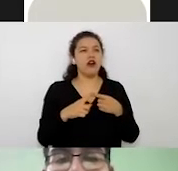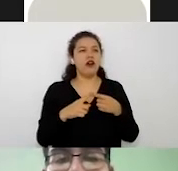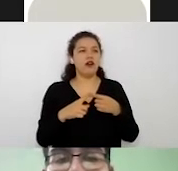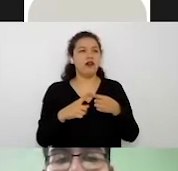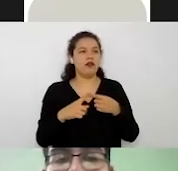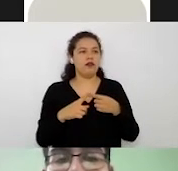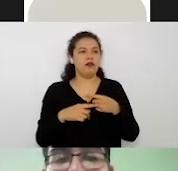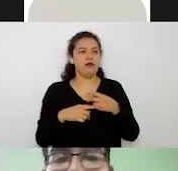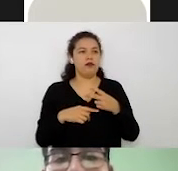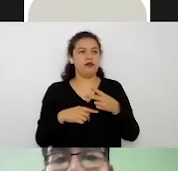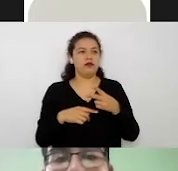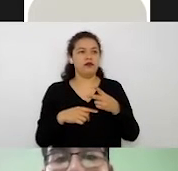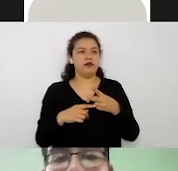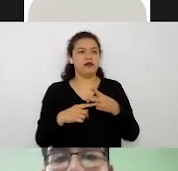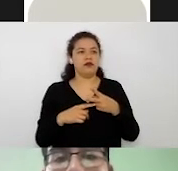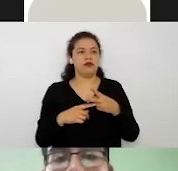alguna